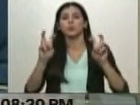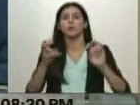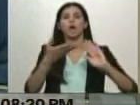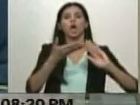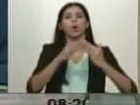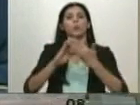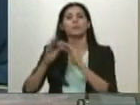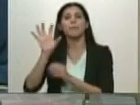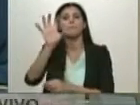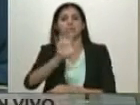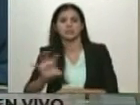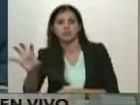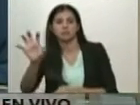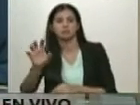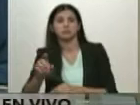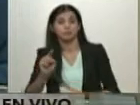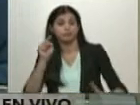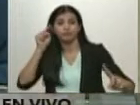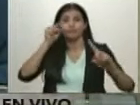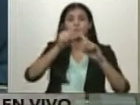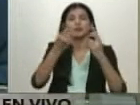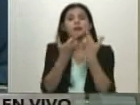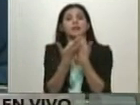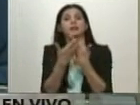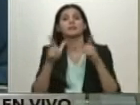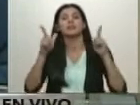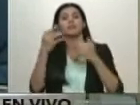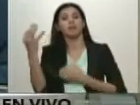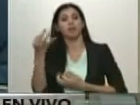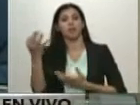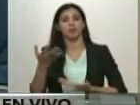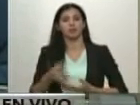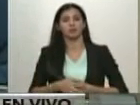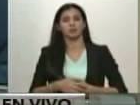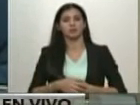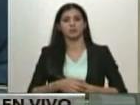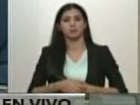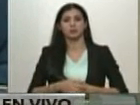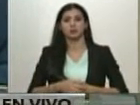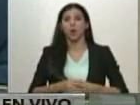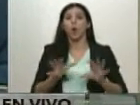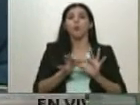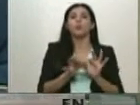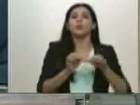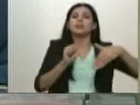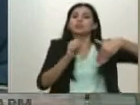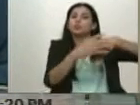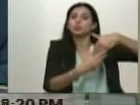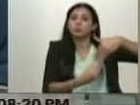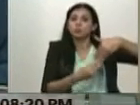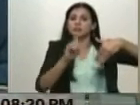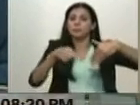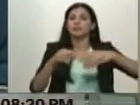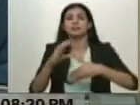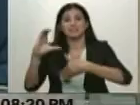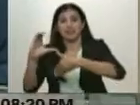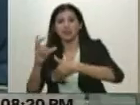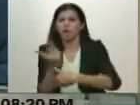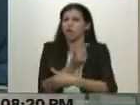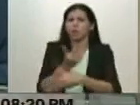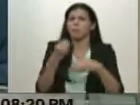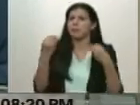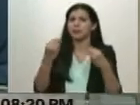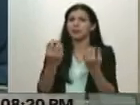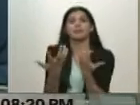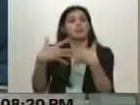a la independencia verdadera, porque UNASUR y la CELAT son dos instrumentos para la independencia, para la